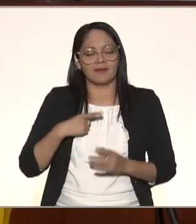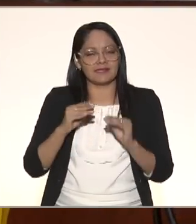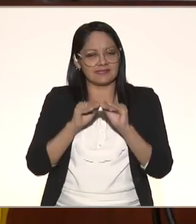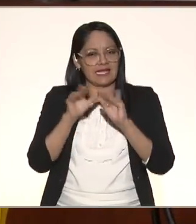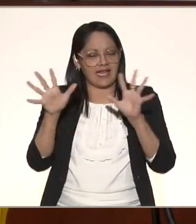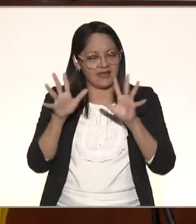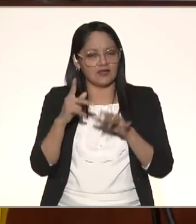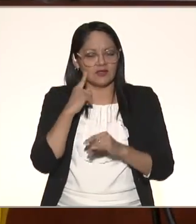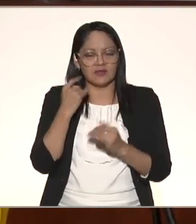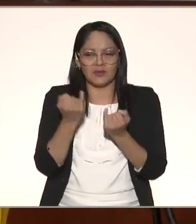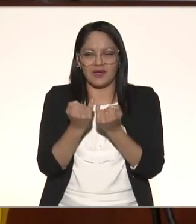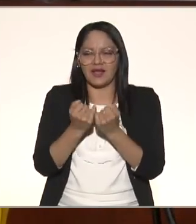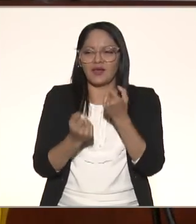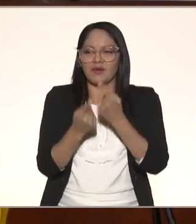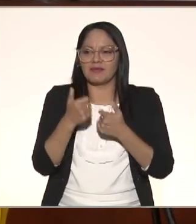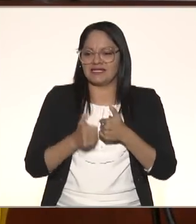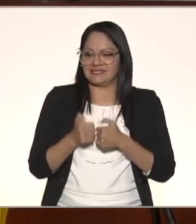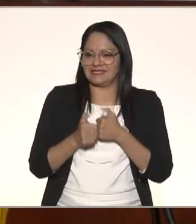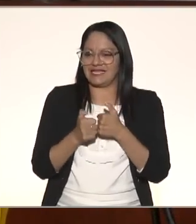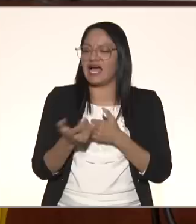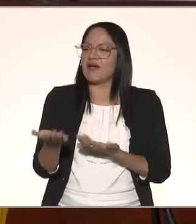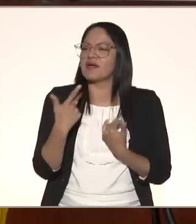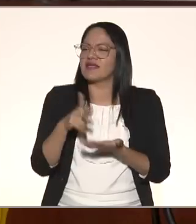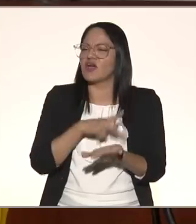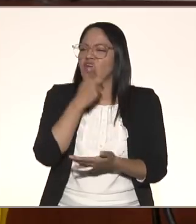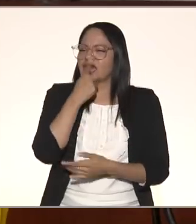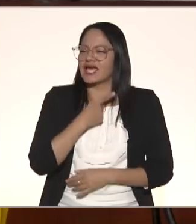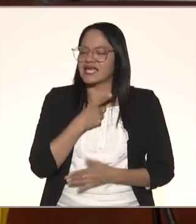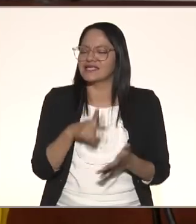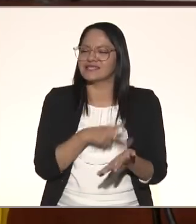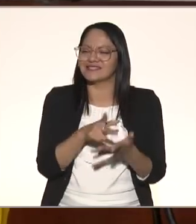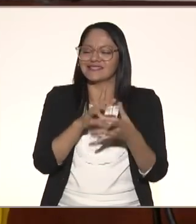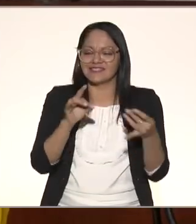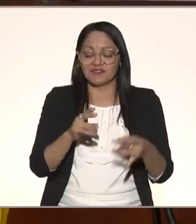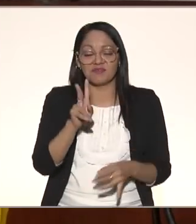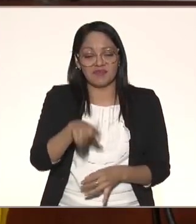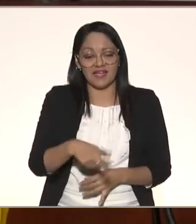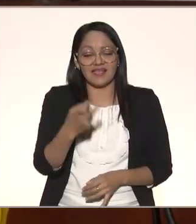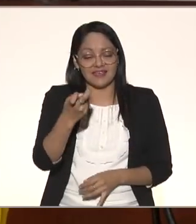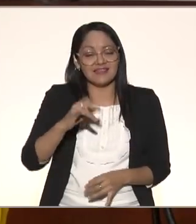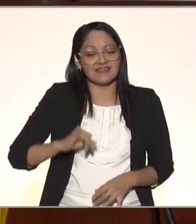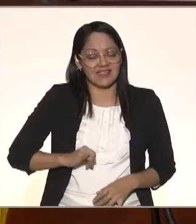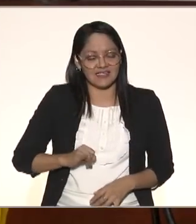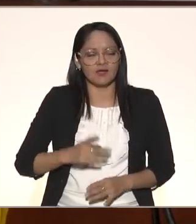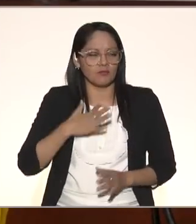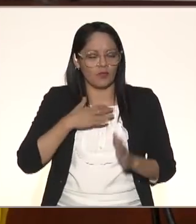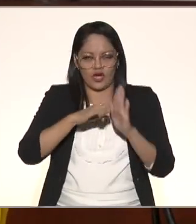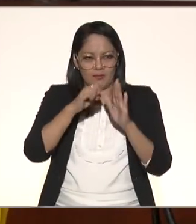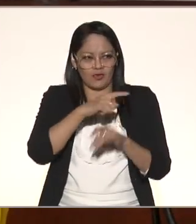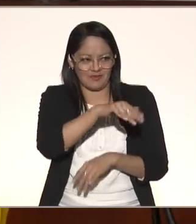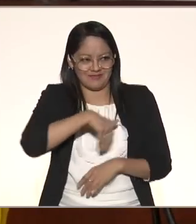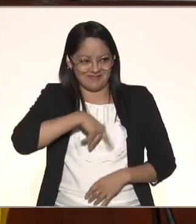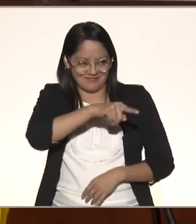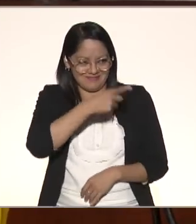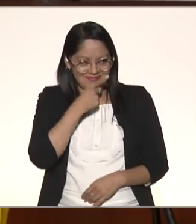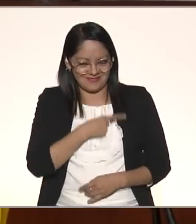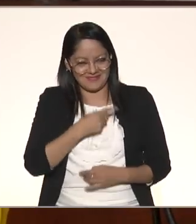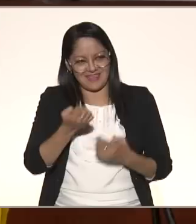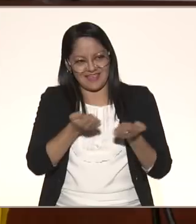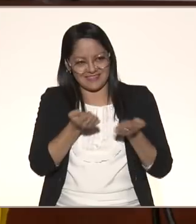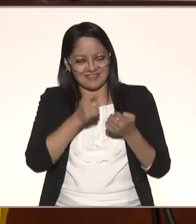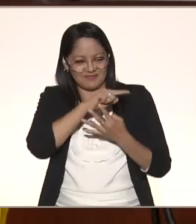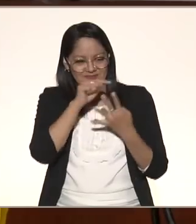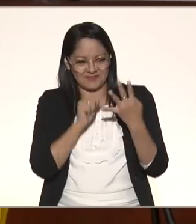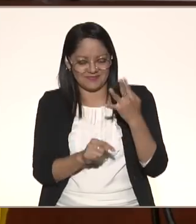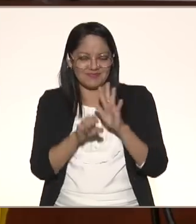ahorita mucha gente nos va a escribir para decirnos otra vez que la repita por favor porque si es bien interesante si yo quiero hacer este ejercicio con mi pareja es